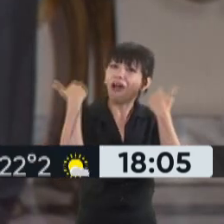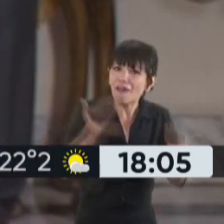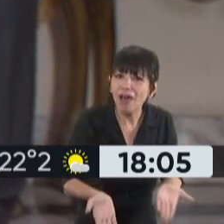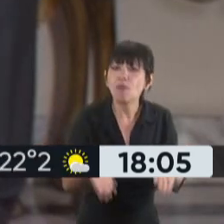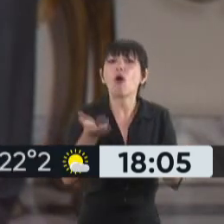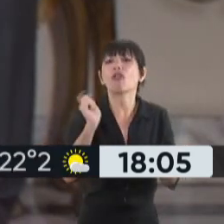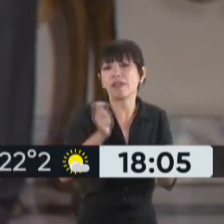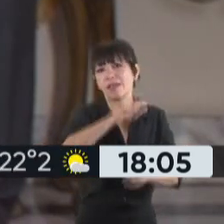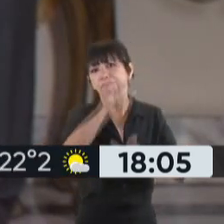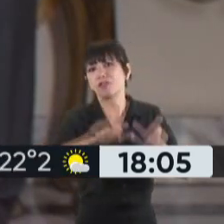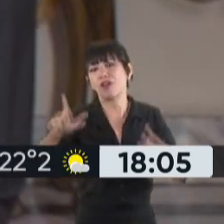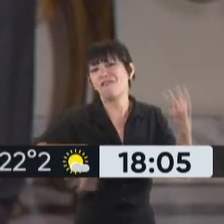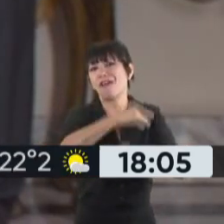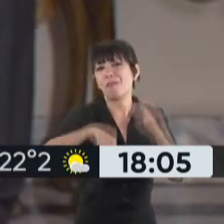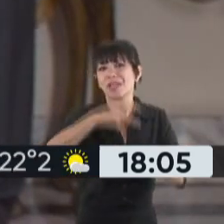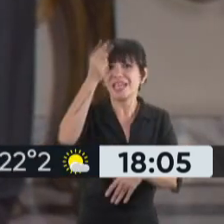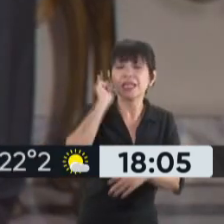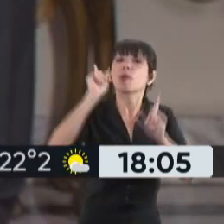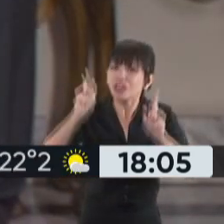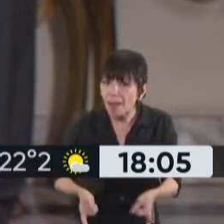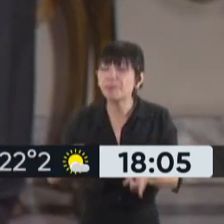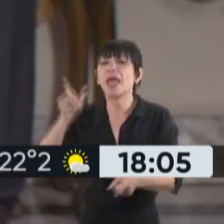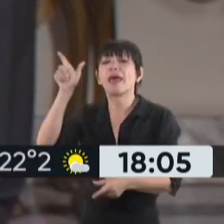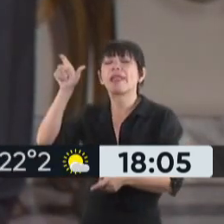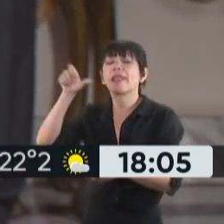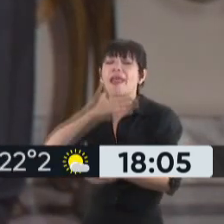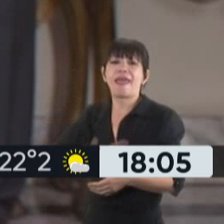las familias chilenas y el Estado argentino.